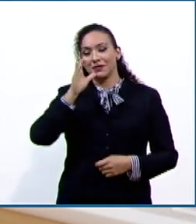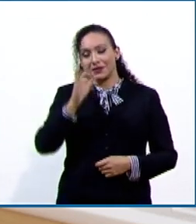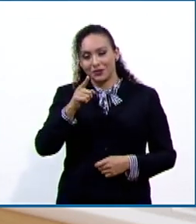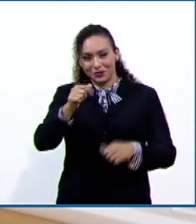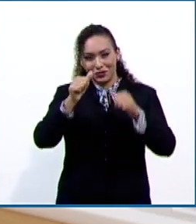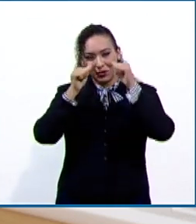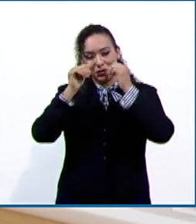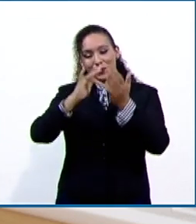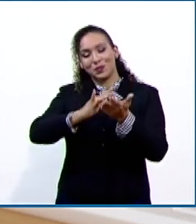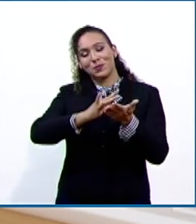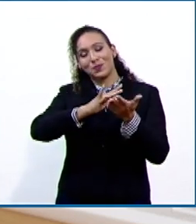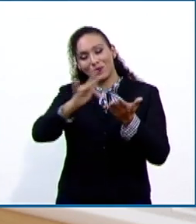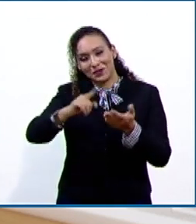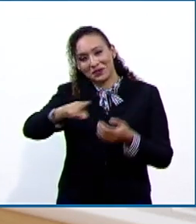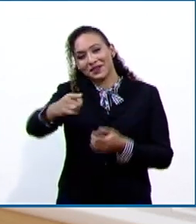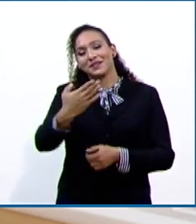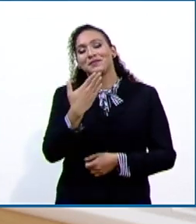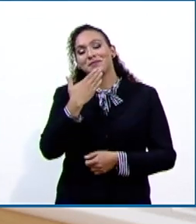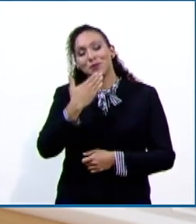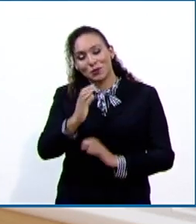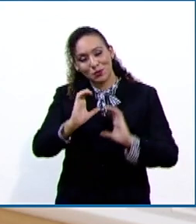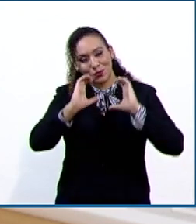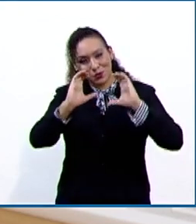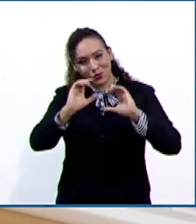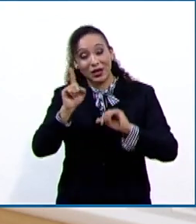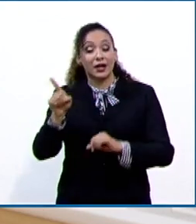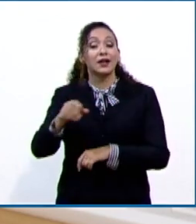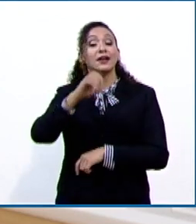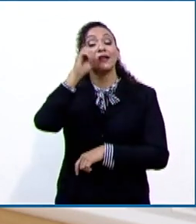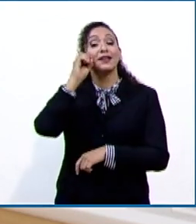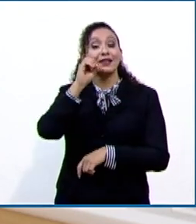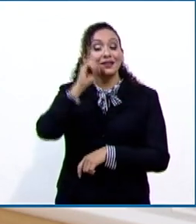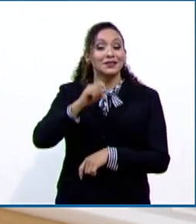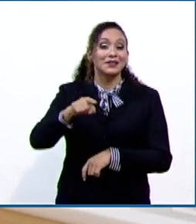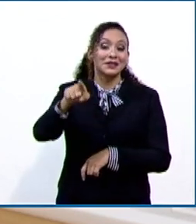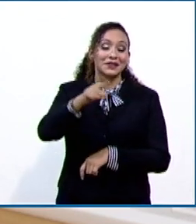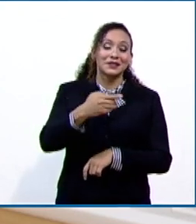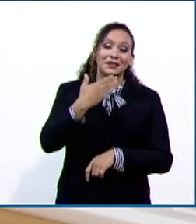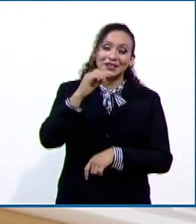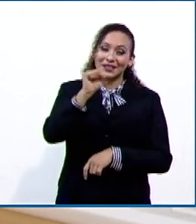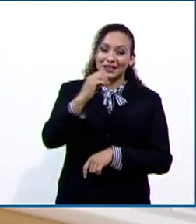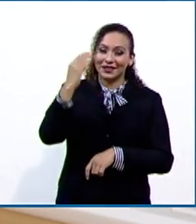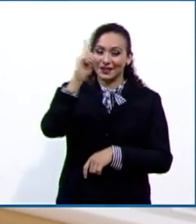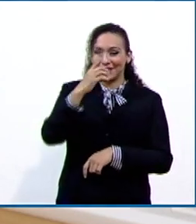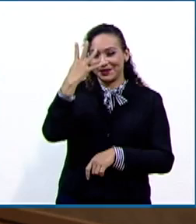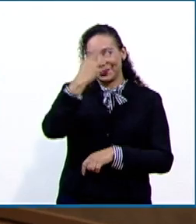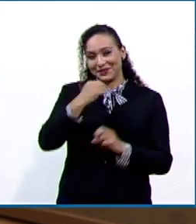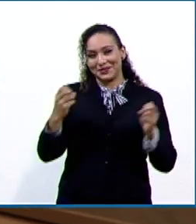siempre, por habernos acompañado. Cuídese mucho. Soy Óscar González y nos vemos en la próxima.